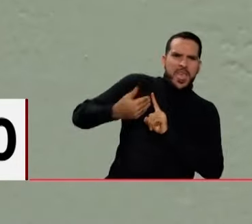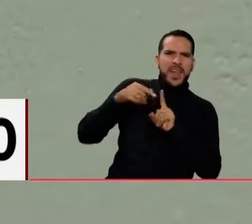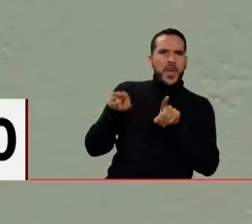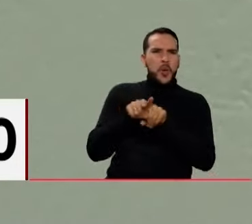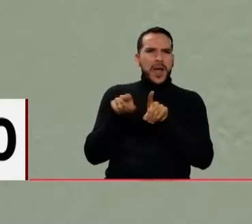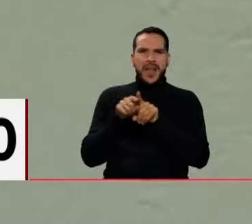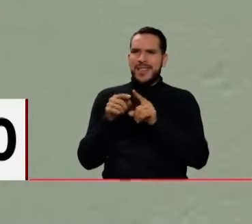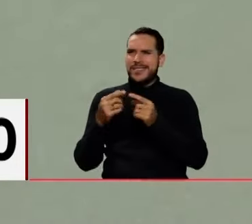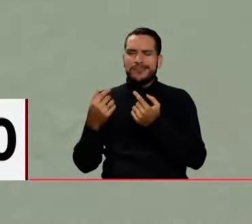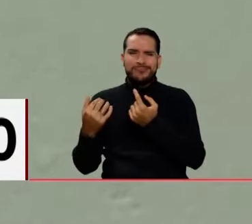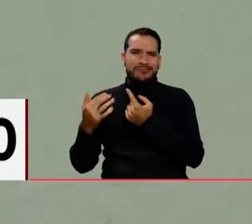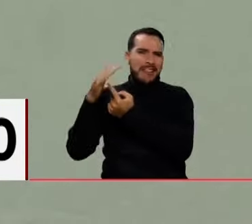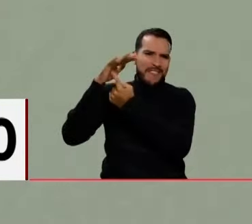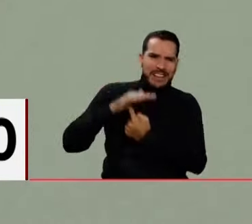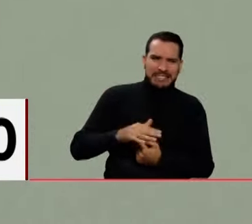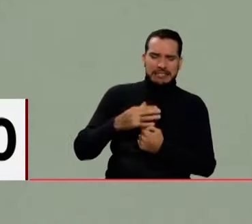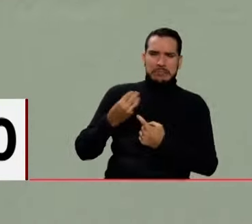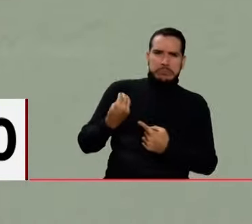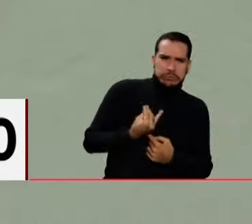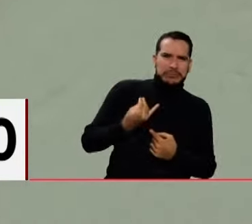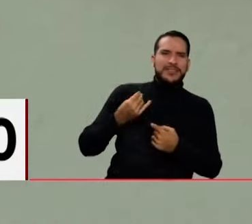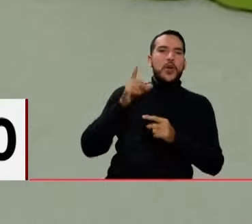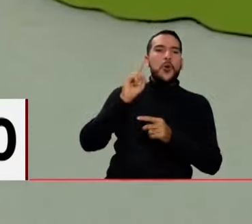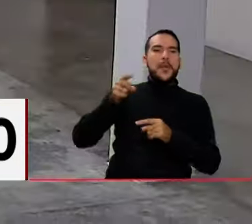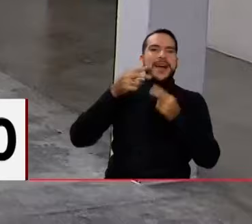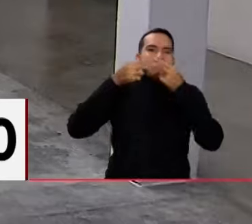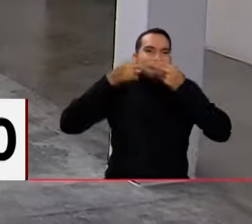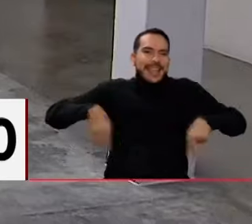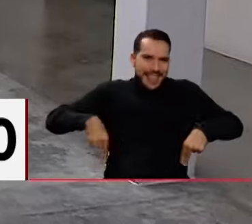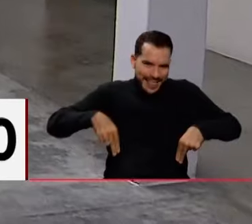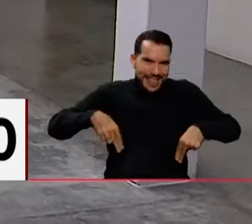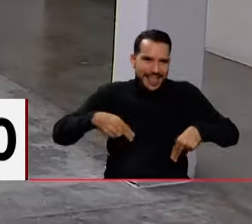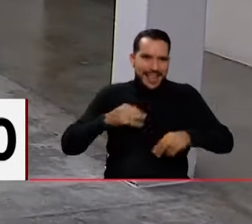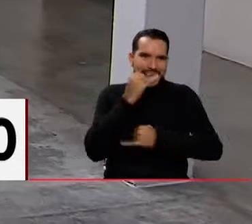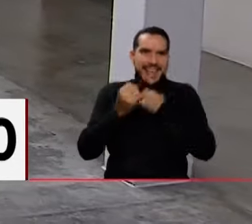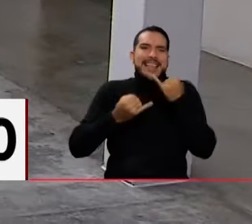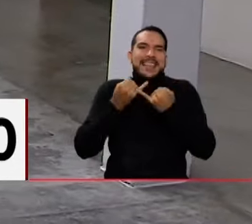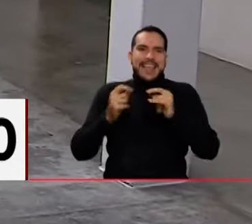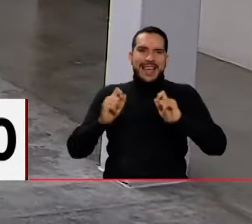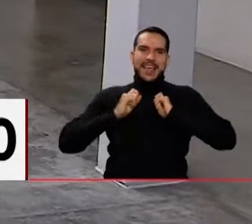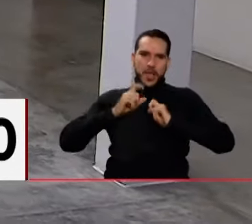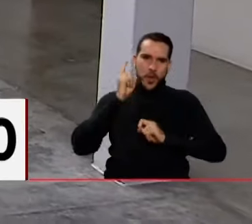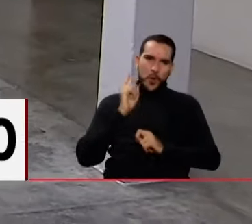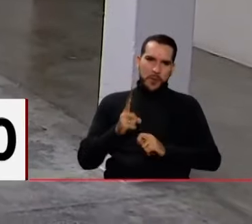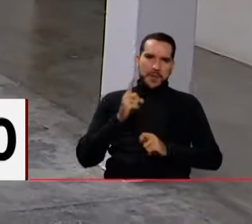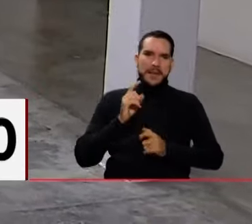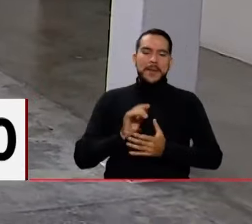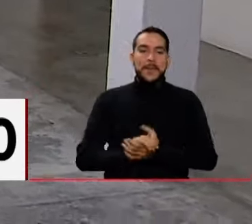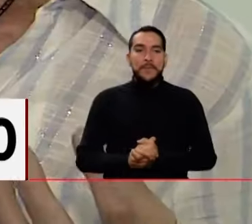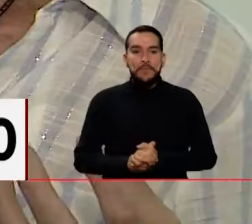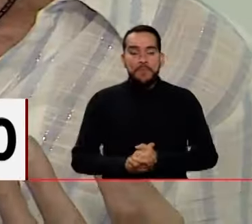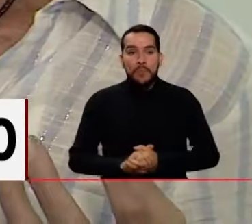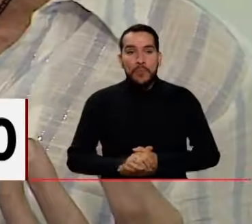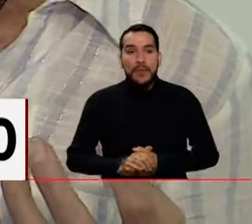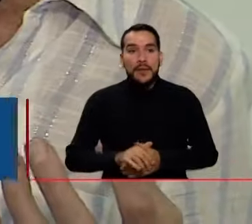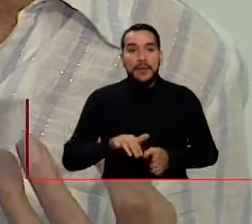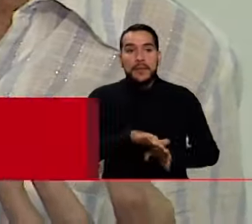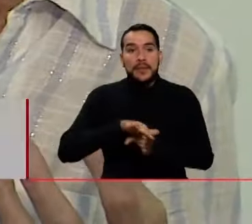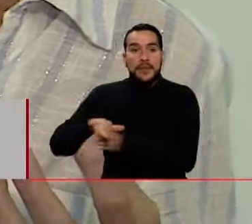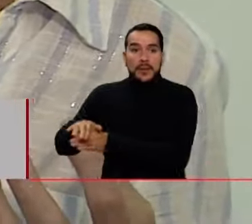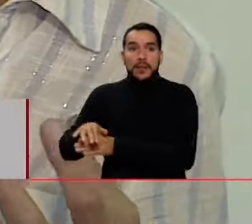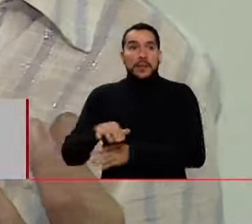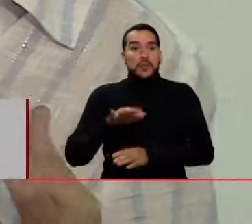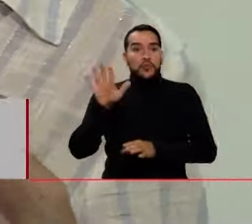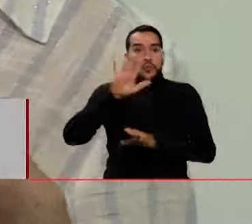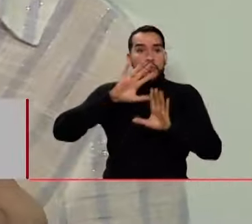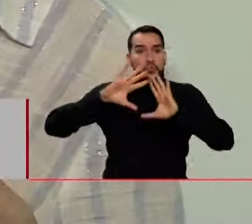debidamente por las autoridades competentes. Es una victoria que tenemos nosotras las transgéneros y el mundo gay, y no solamente lo declaro para el